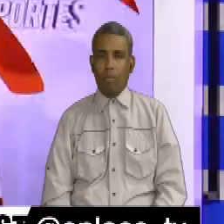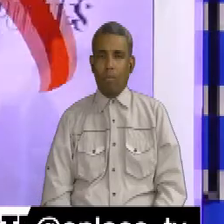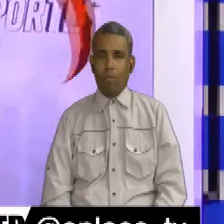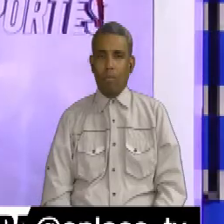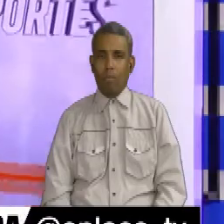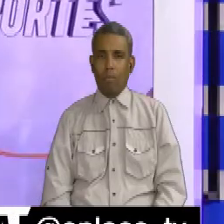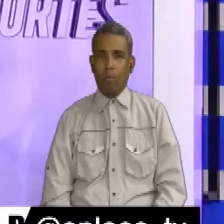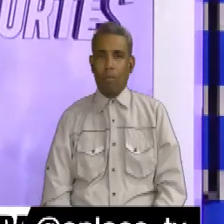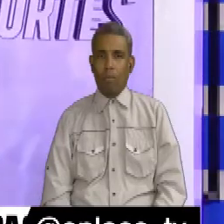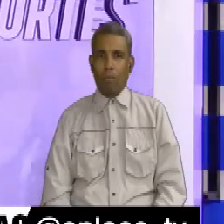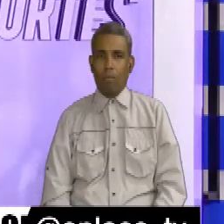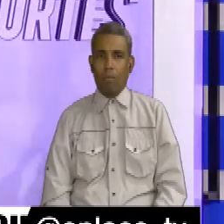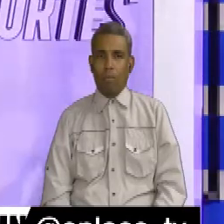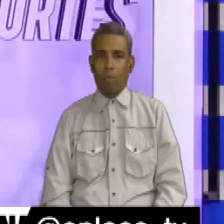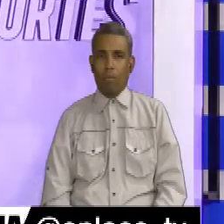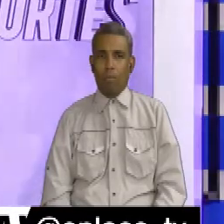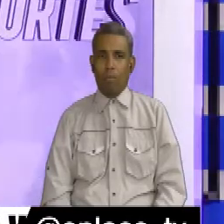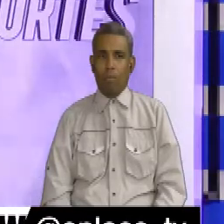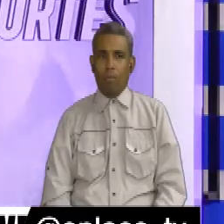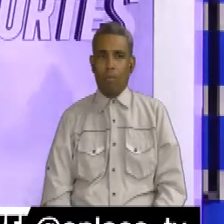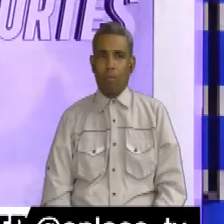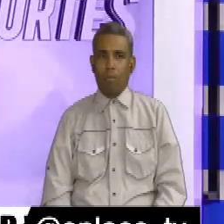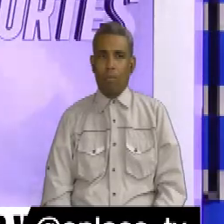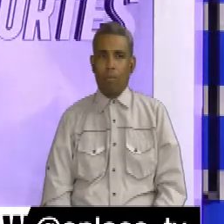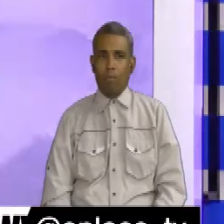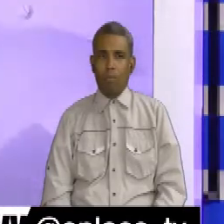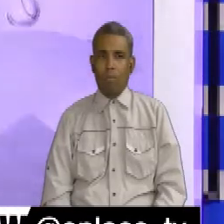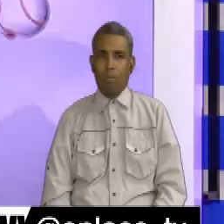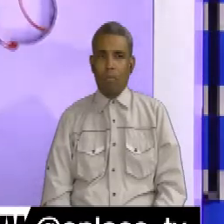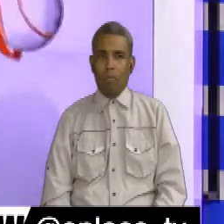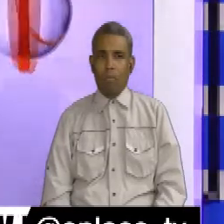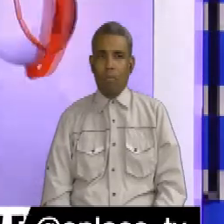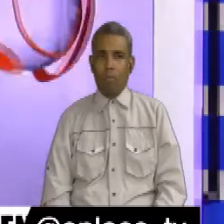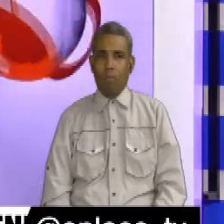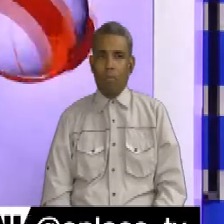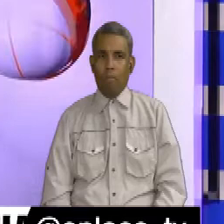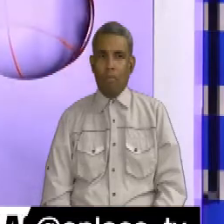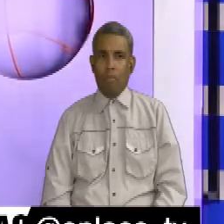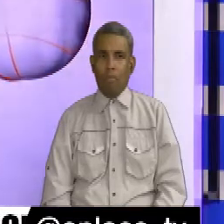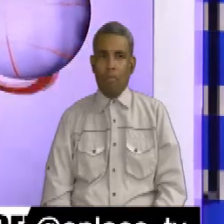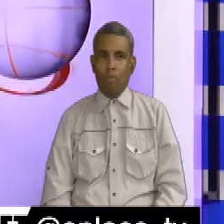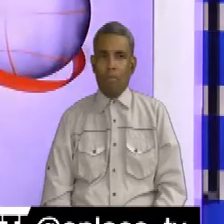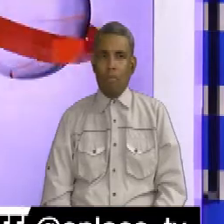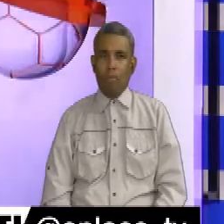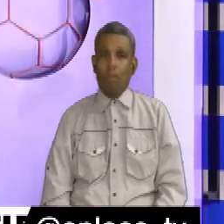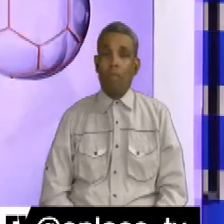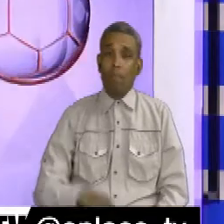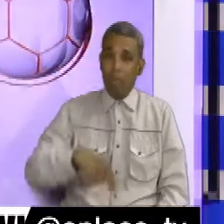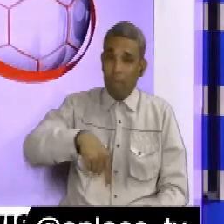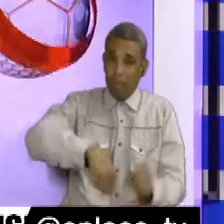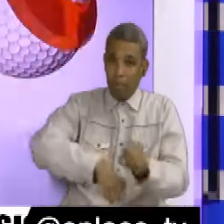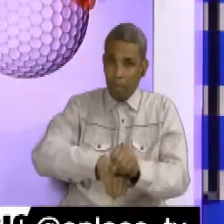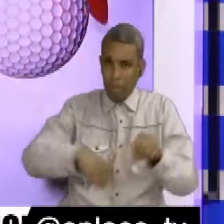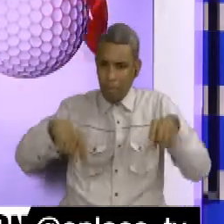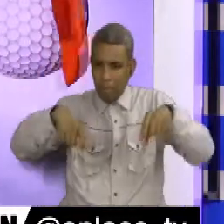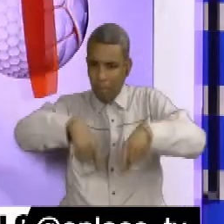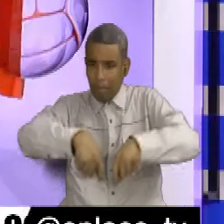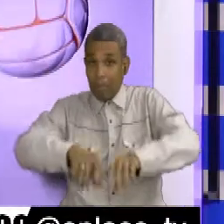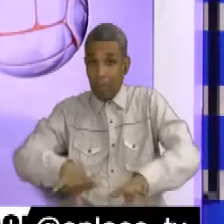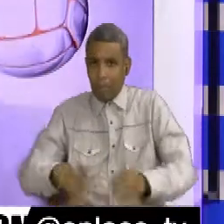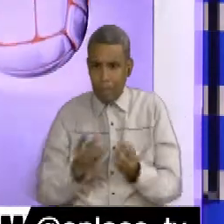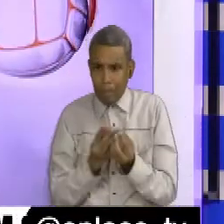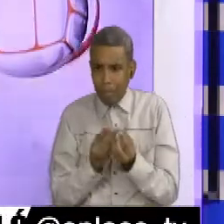Y cuatro equipos están listos en la ciudad para disputarse el torneo descentralizado de microfútbol que se juega aquí en